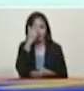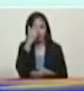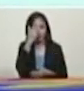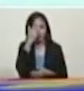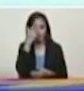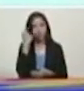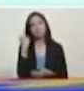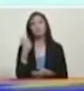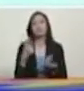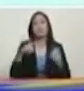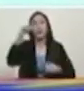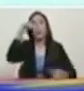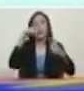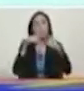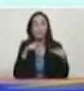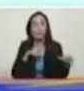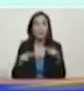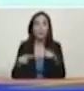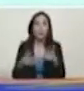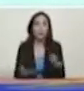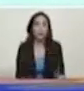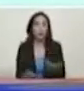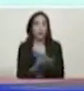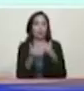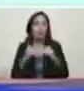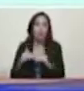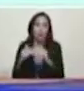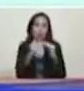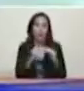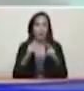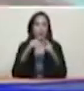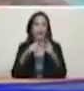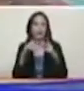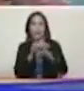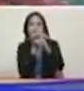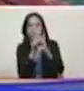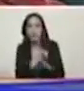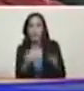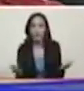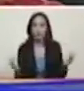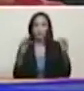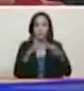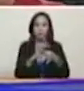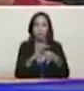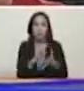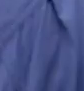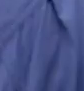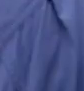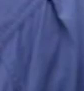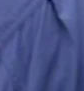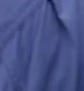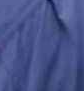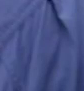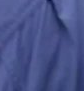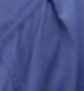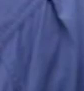objetivo de la seguridad, la igualdad y la felicidad social. Es un objetivo a cumplir.